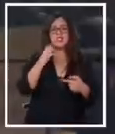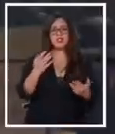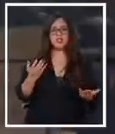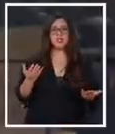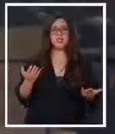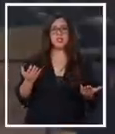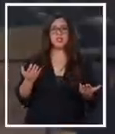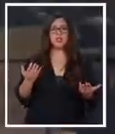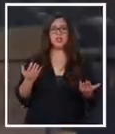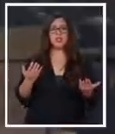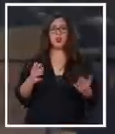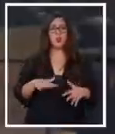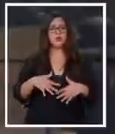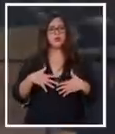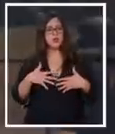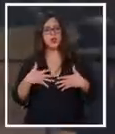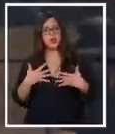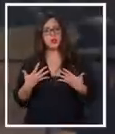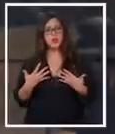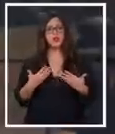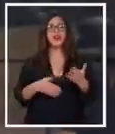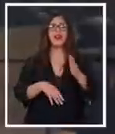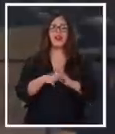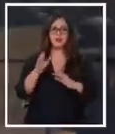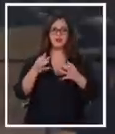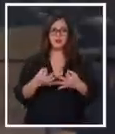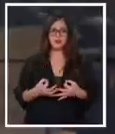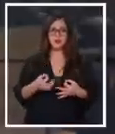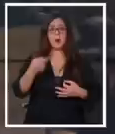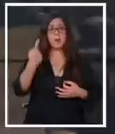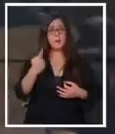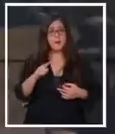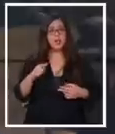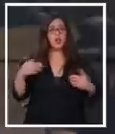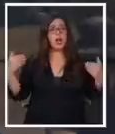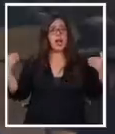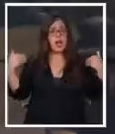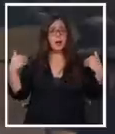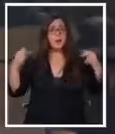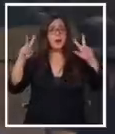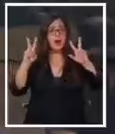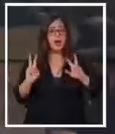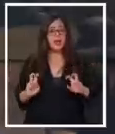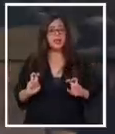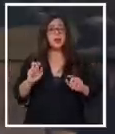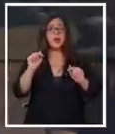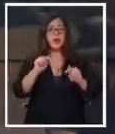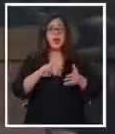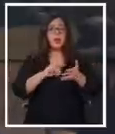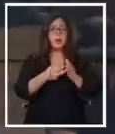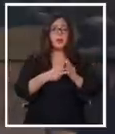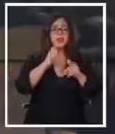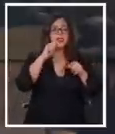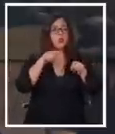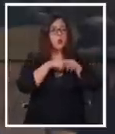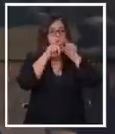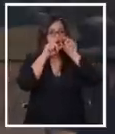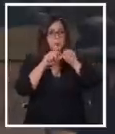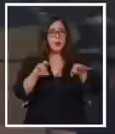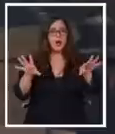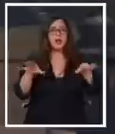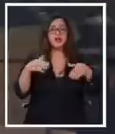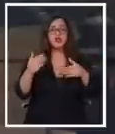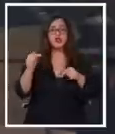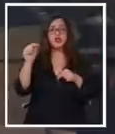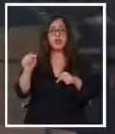surge una percepción subjetiva de mayor seguridad pero en la práctica el conflicto se va yéndose a otros lugares por lo tanto no es